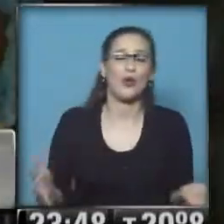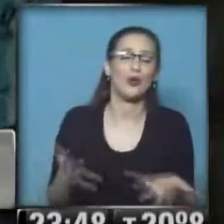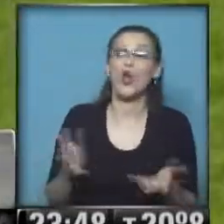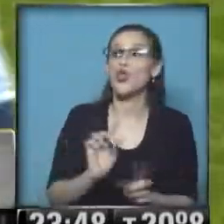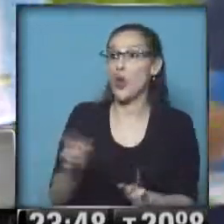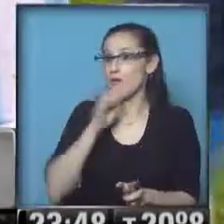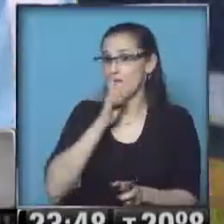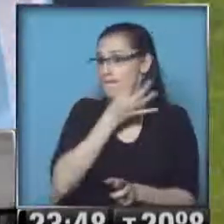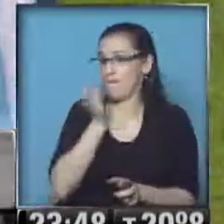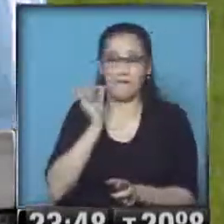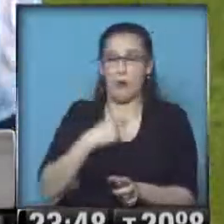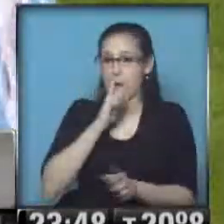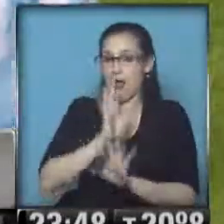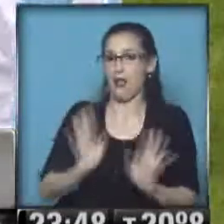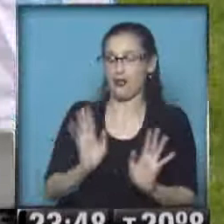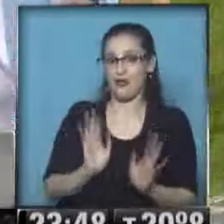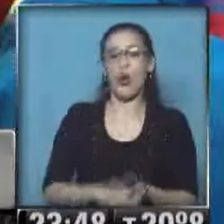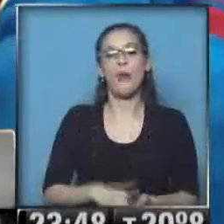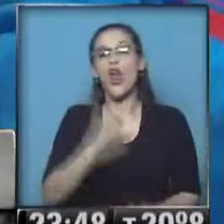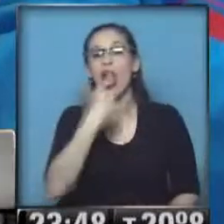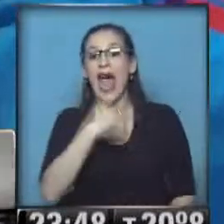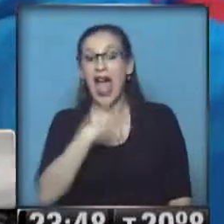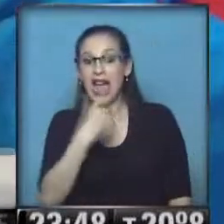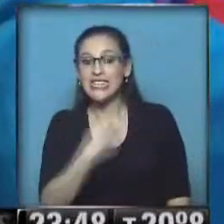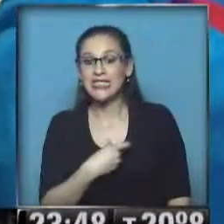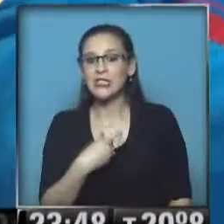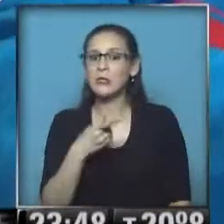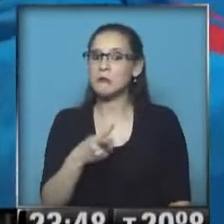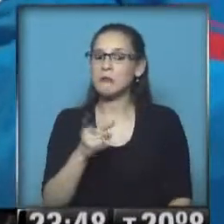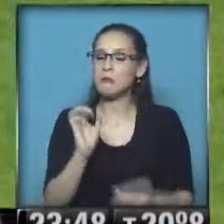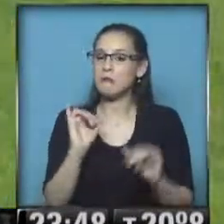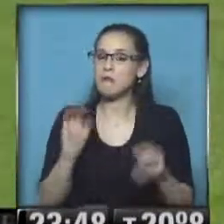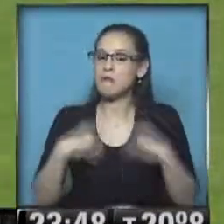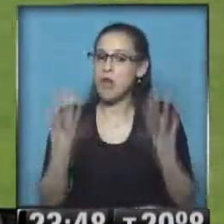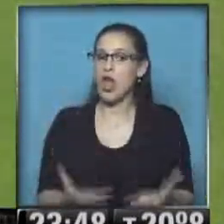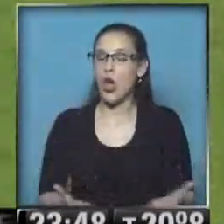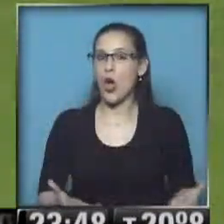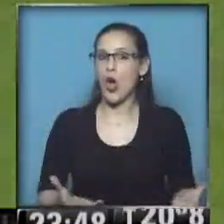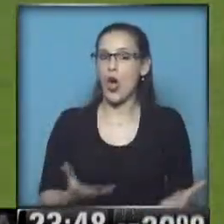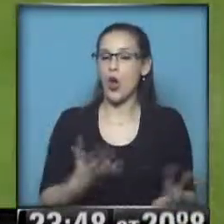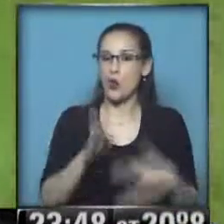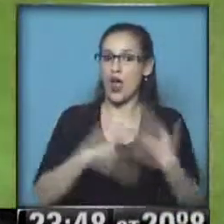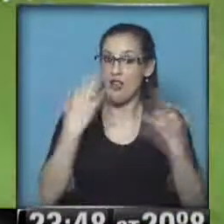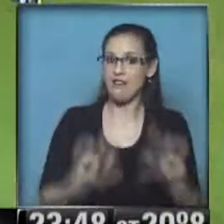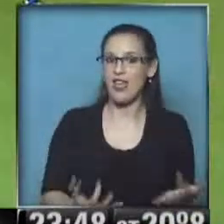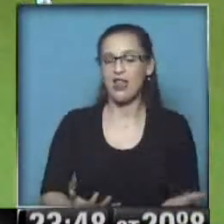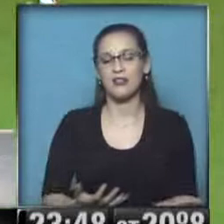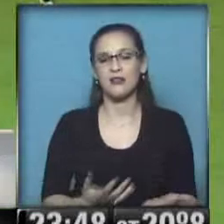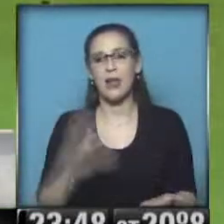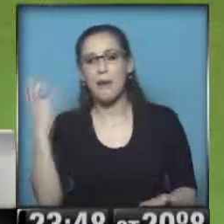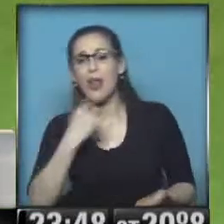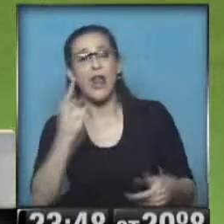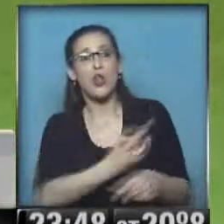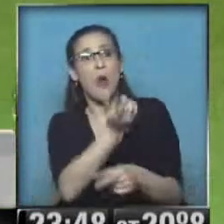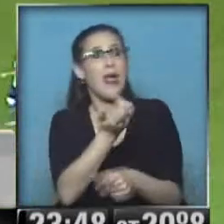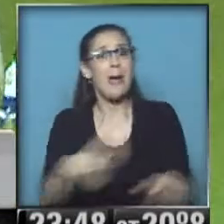digo más, yo te lo prometo. Cosa. Pero Racing es uno de los que mejor se ha reforzado. No puedo perder 1-0. Y enfrente estaba no el señor.